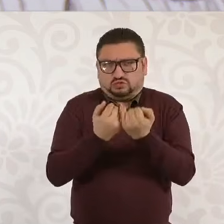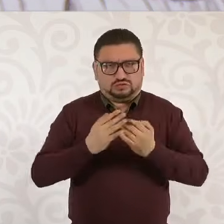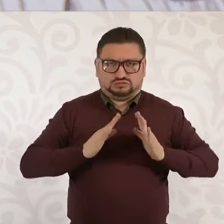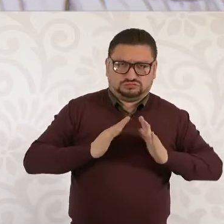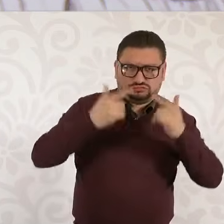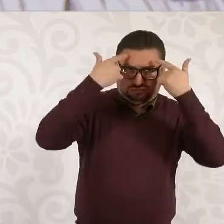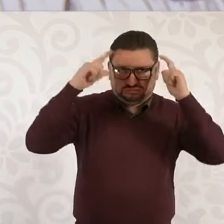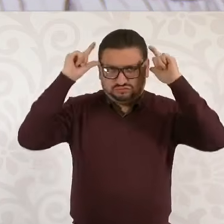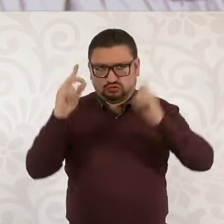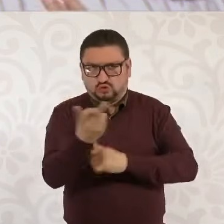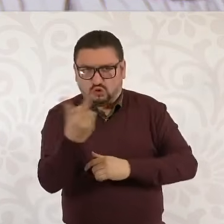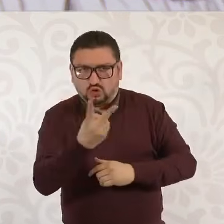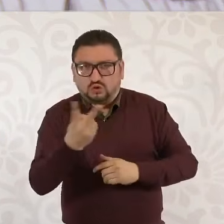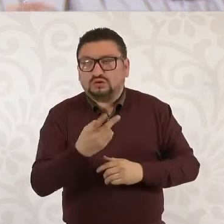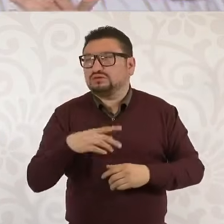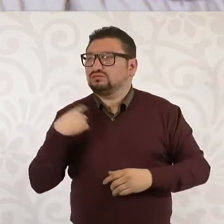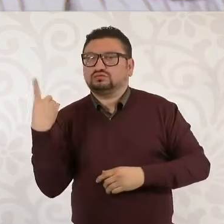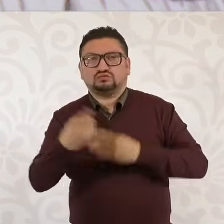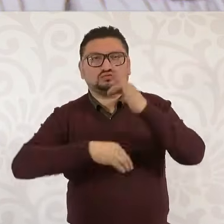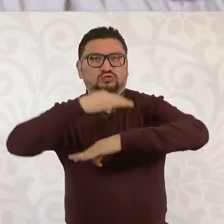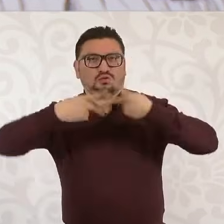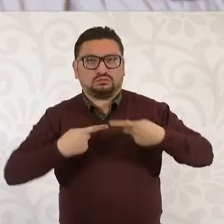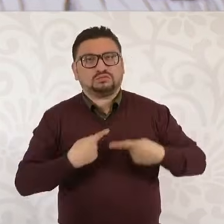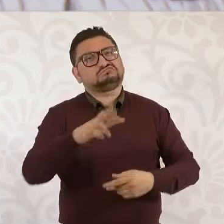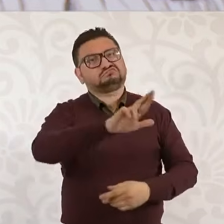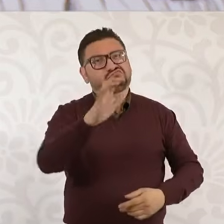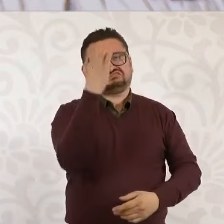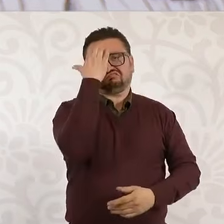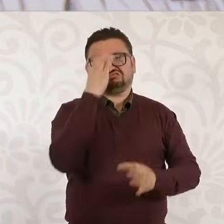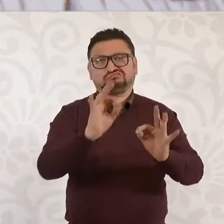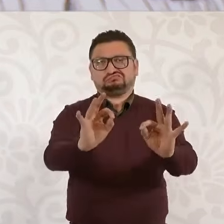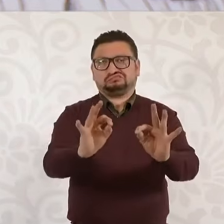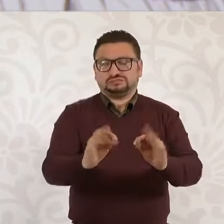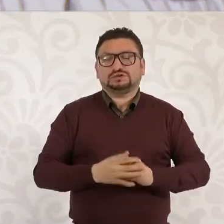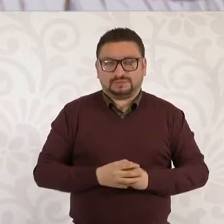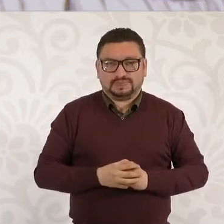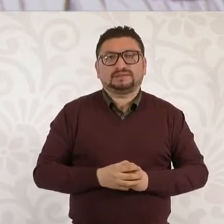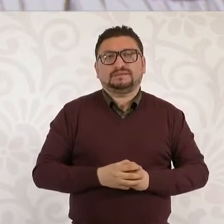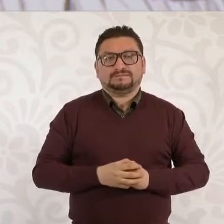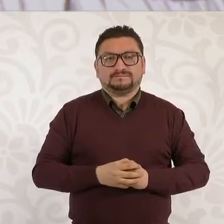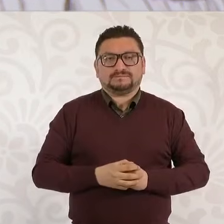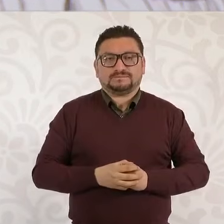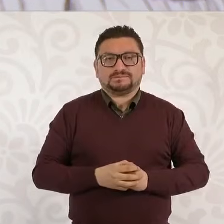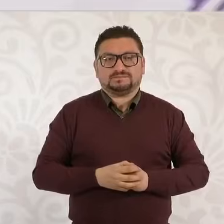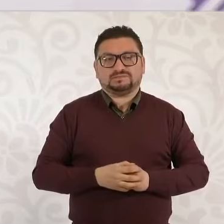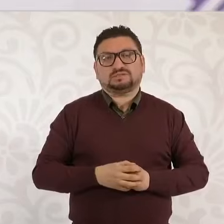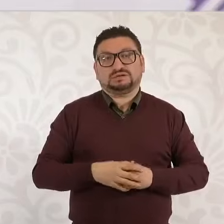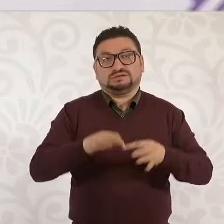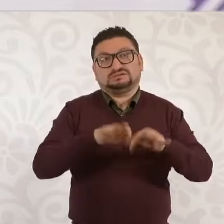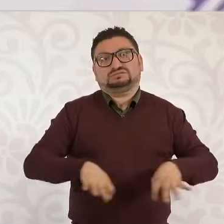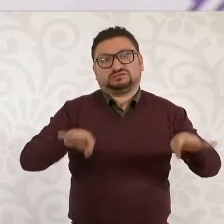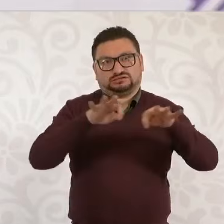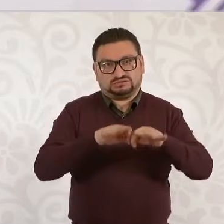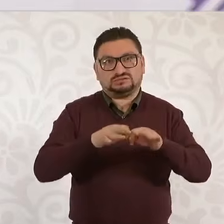Armadas, pues tienen un reconocimiento excepcional. Y particularmente, pues fue muy emotiva